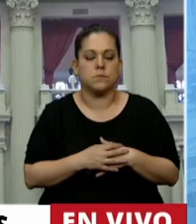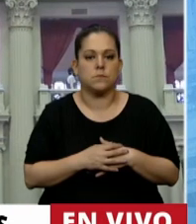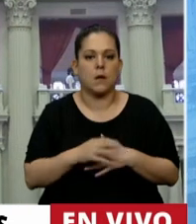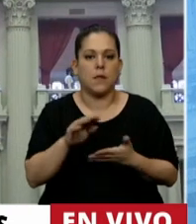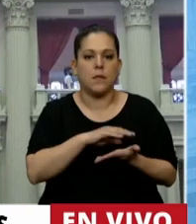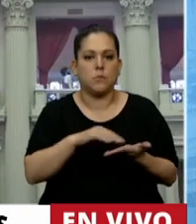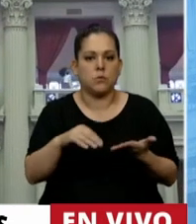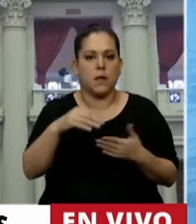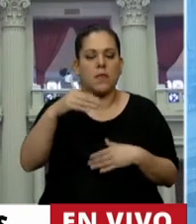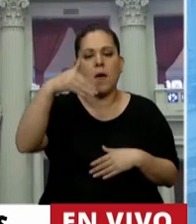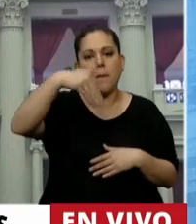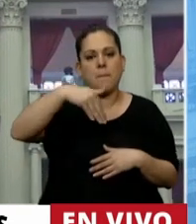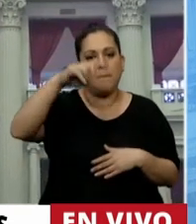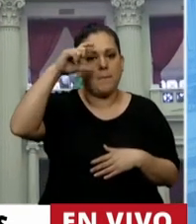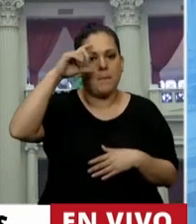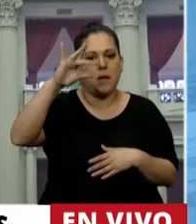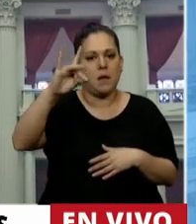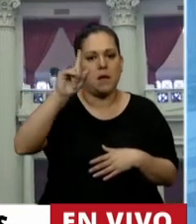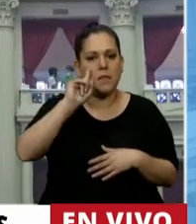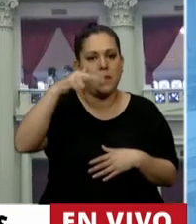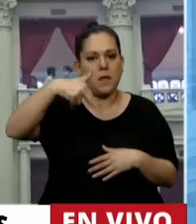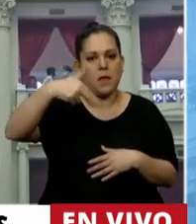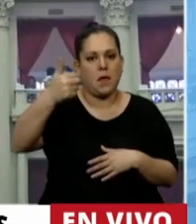diputada gladys medina